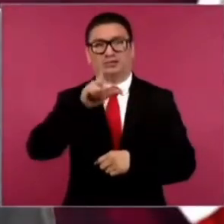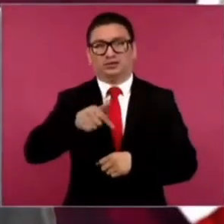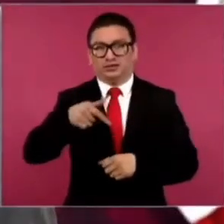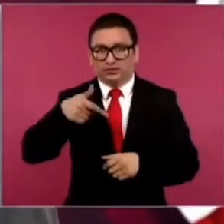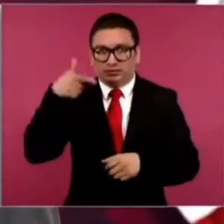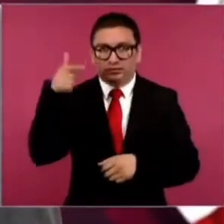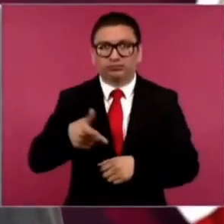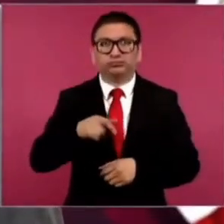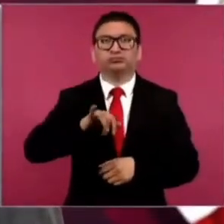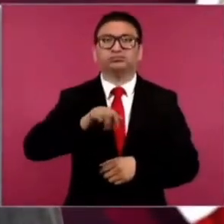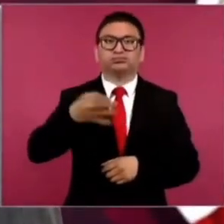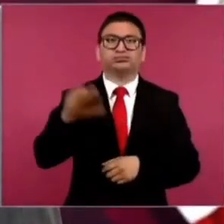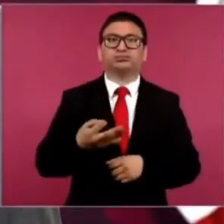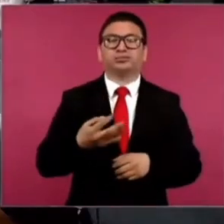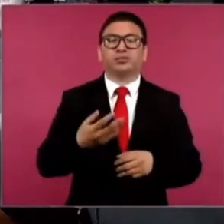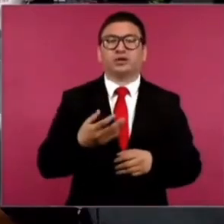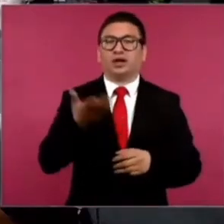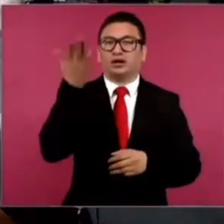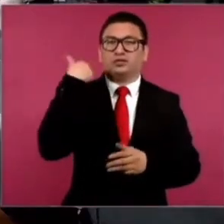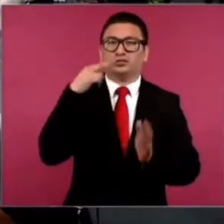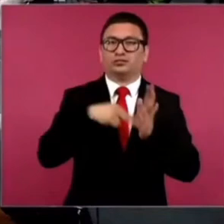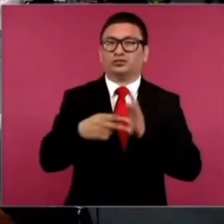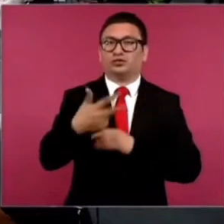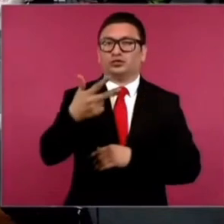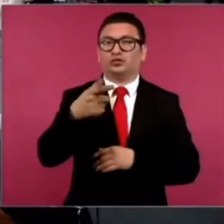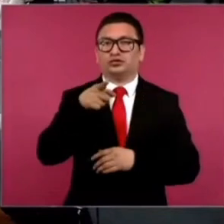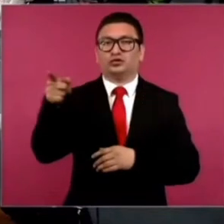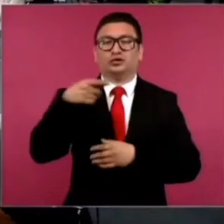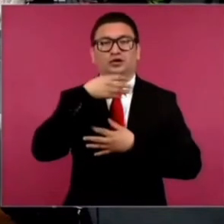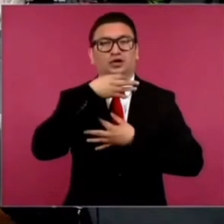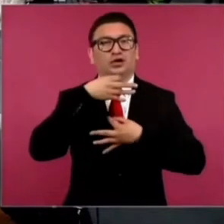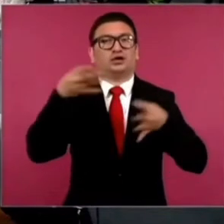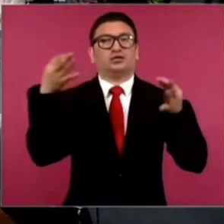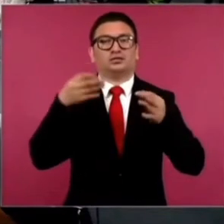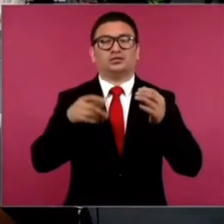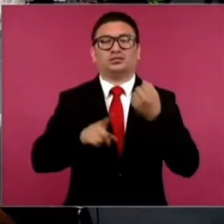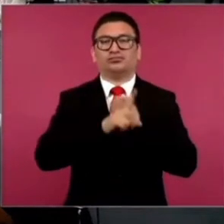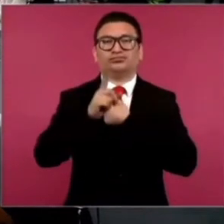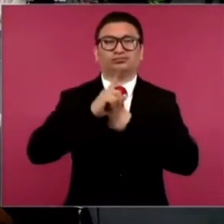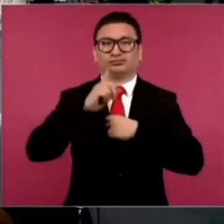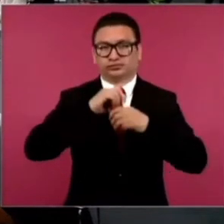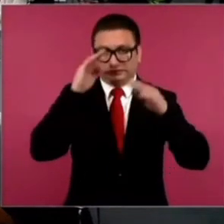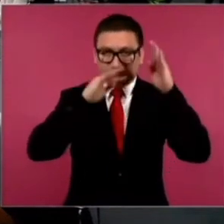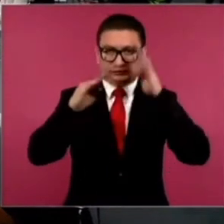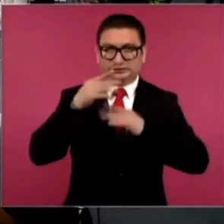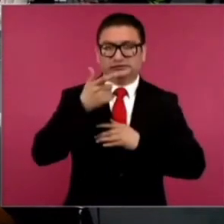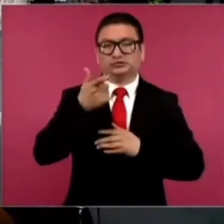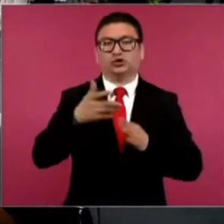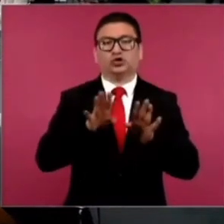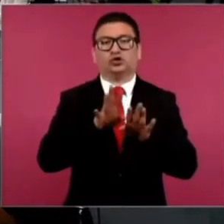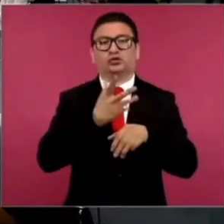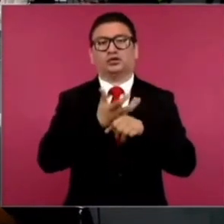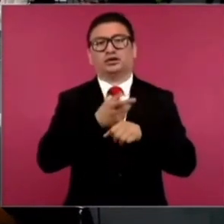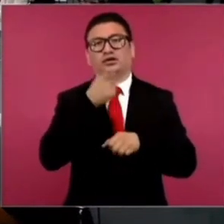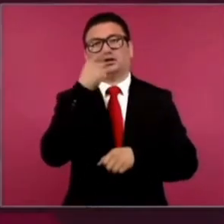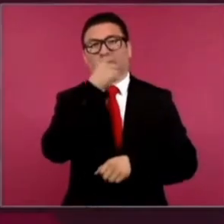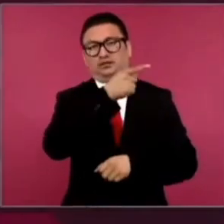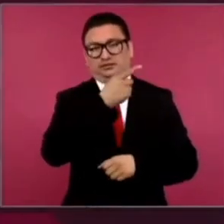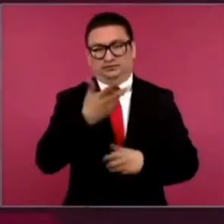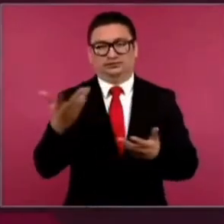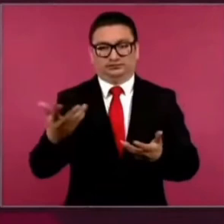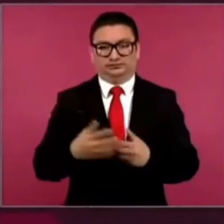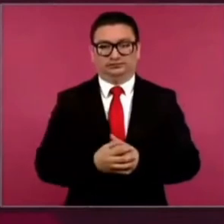pasa. En el 2008 provocaron la crisis hipotecaria de los Estados Lo Unidos. de